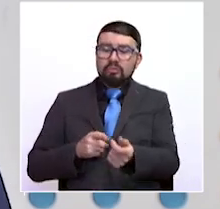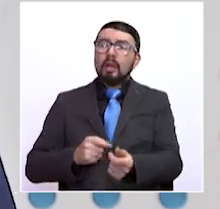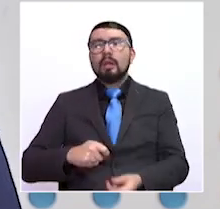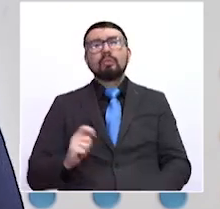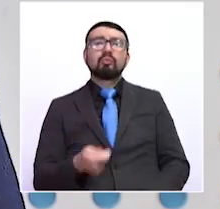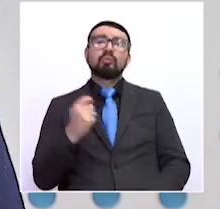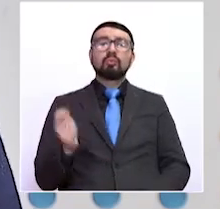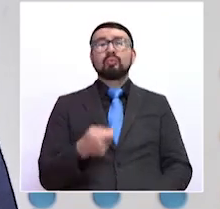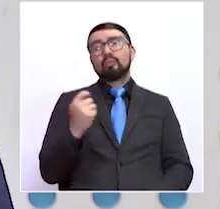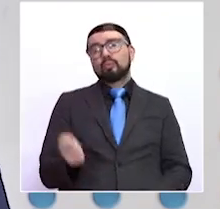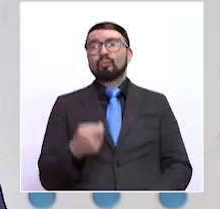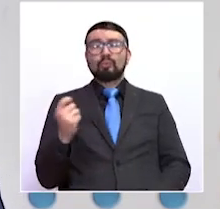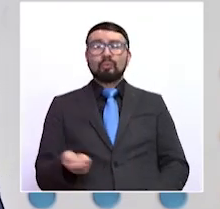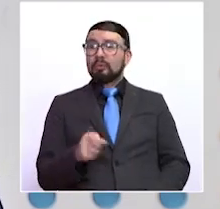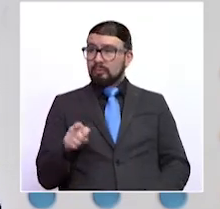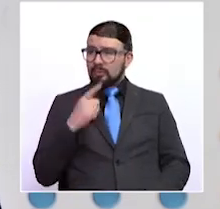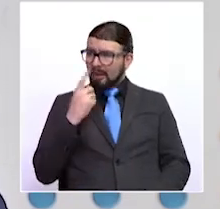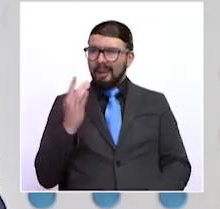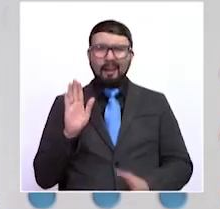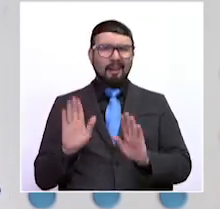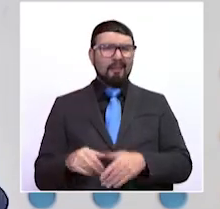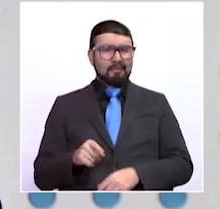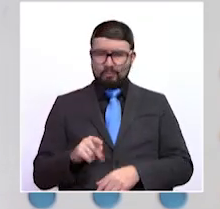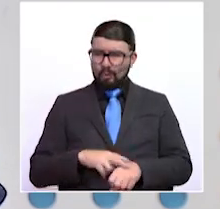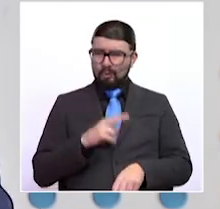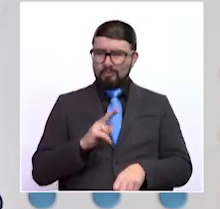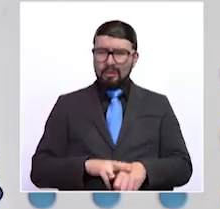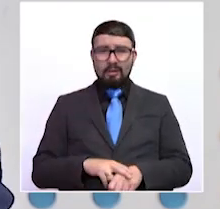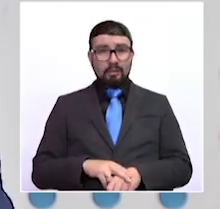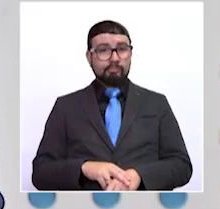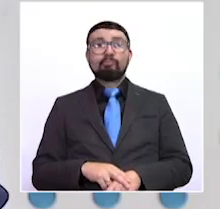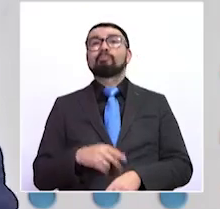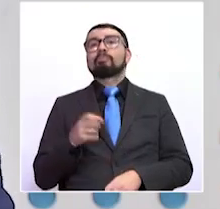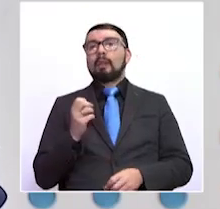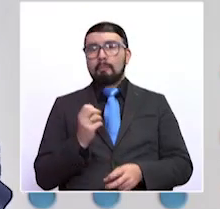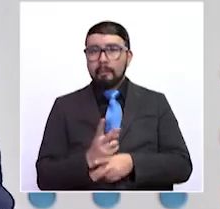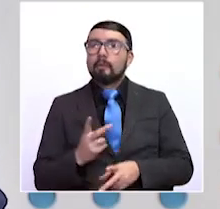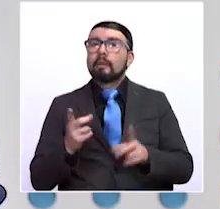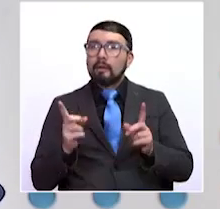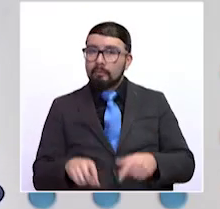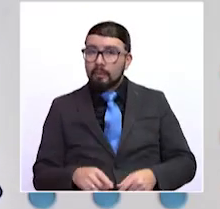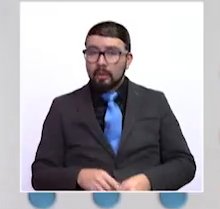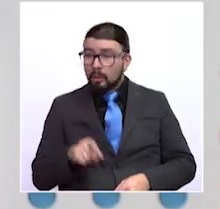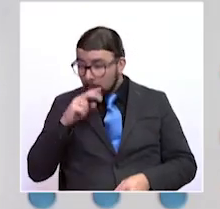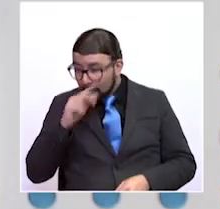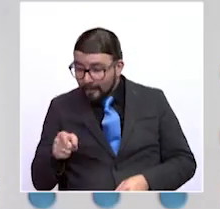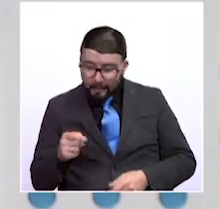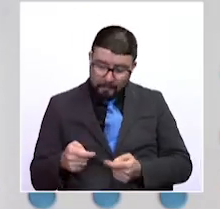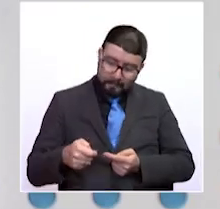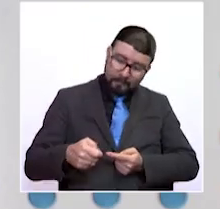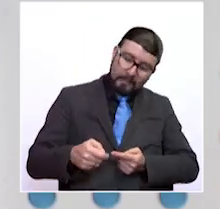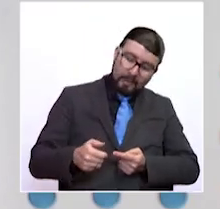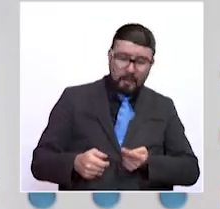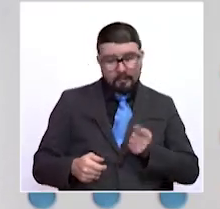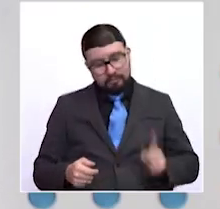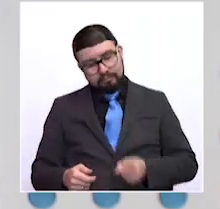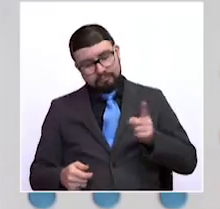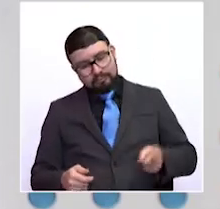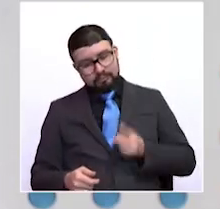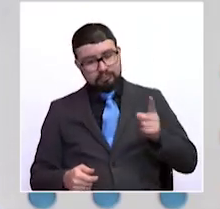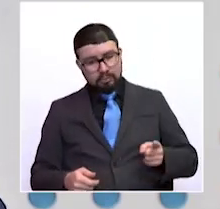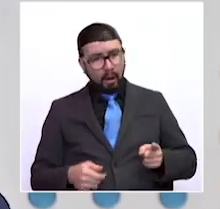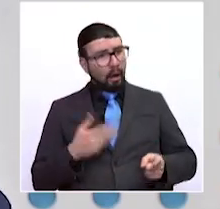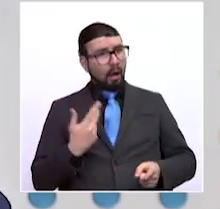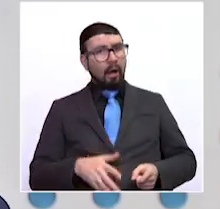que son tan inocuas, una chispita, un niño la empieza a prender y de repente nos llega al